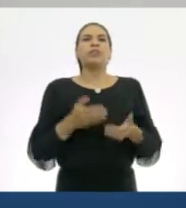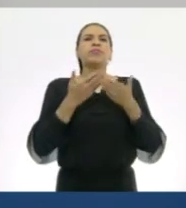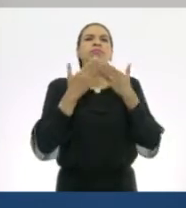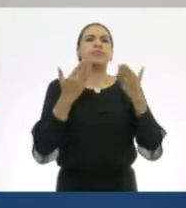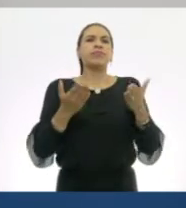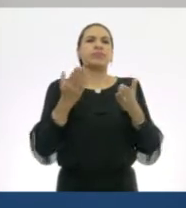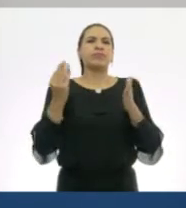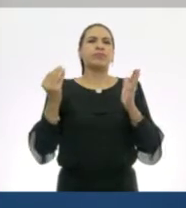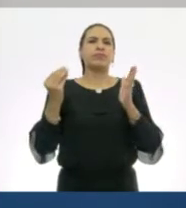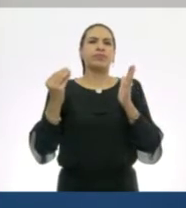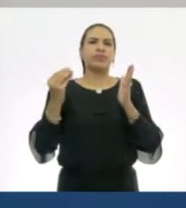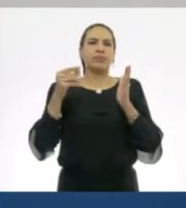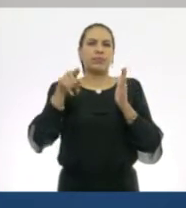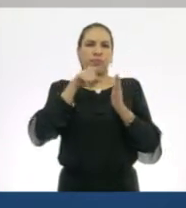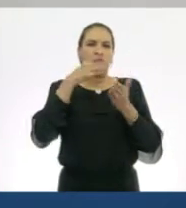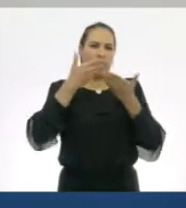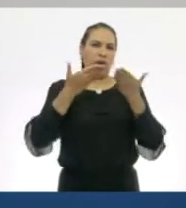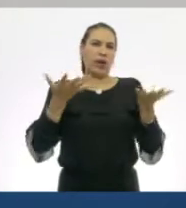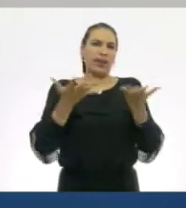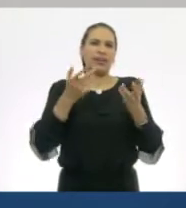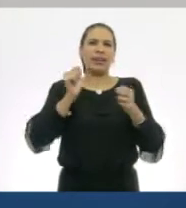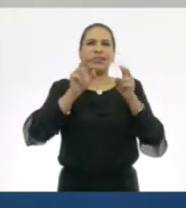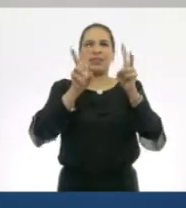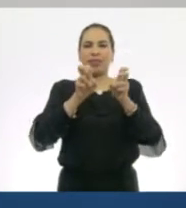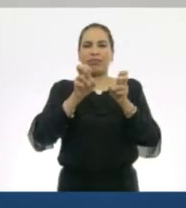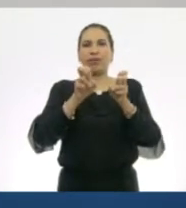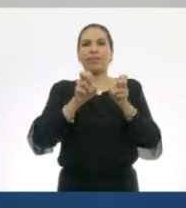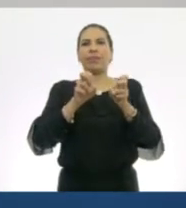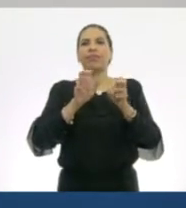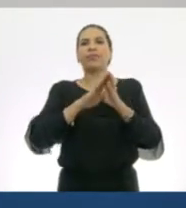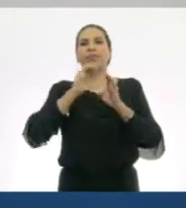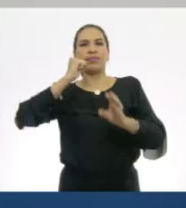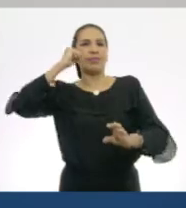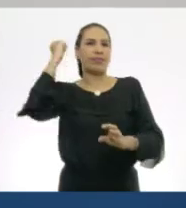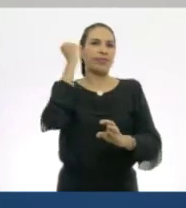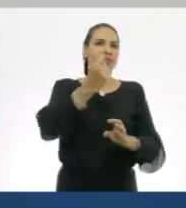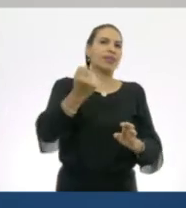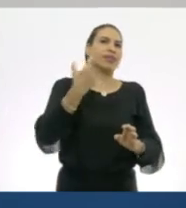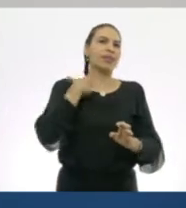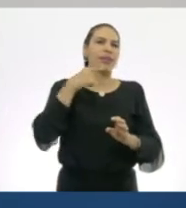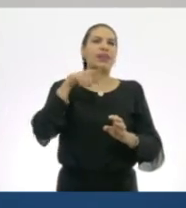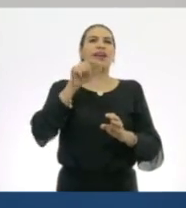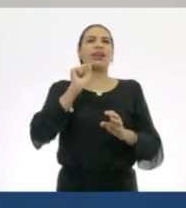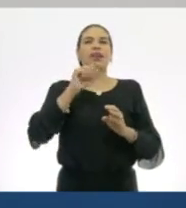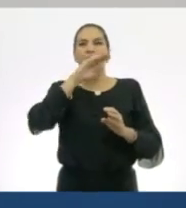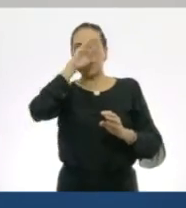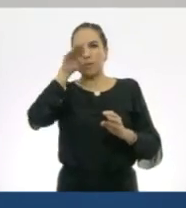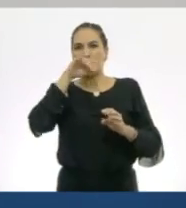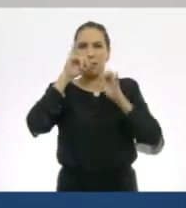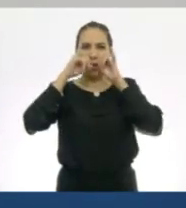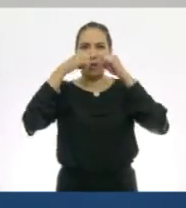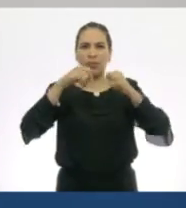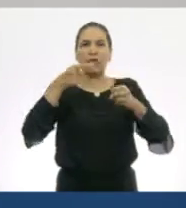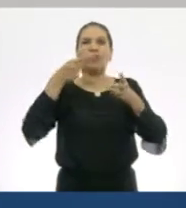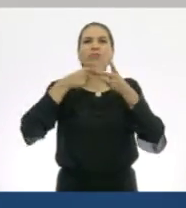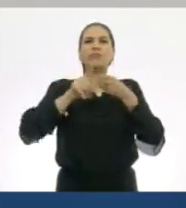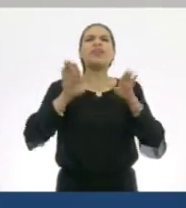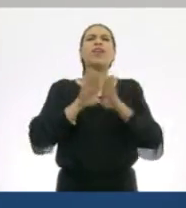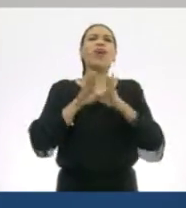aplicarlo a nuestro tema de hoy, que es la caza del mamut. Yo solamente voy a comenzar